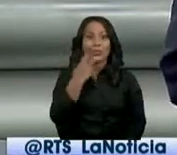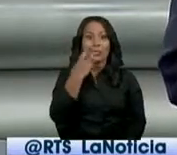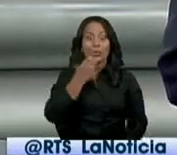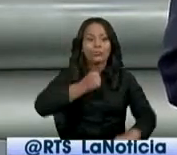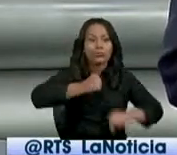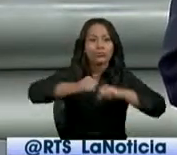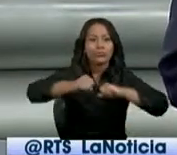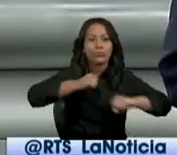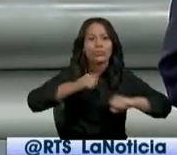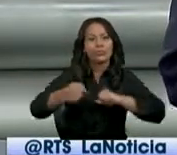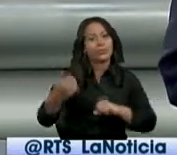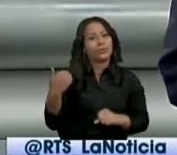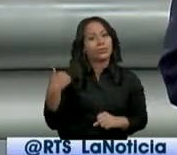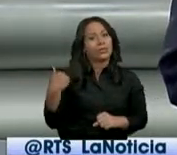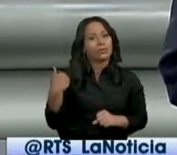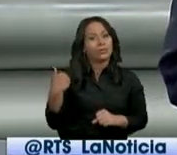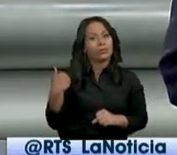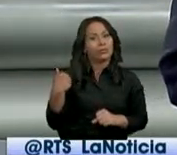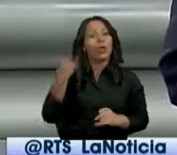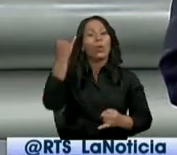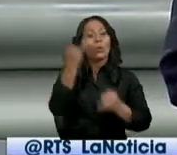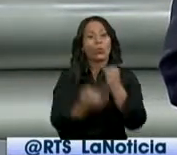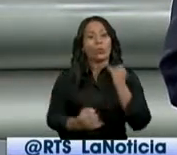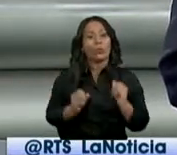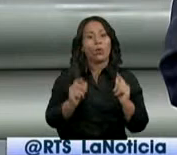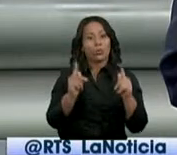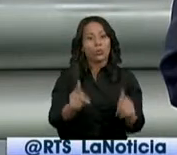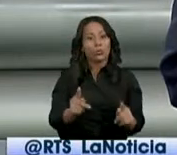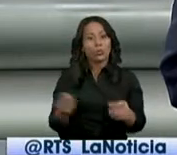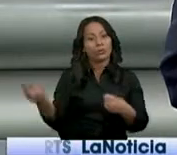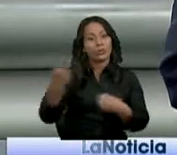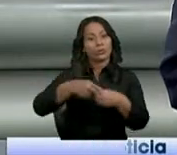desempeño tendrán una última oportunidad.